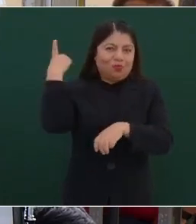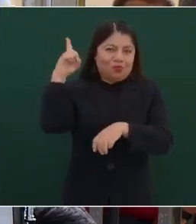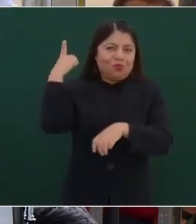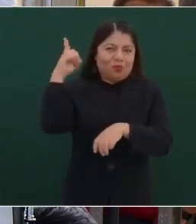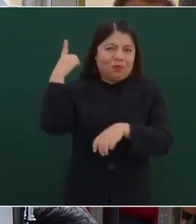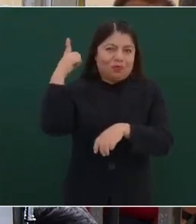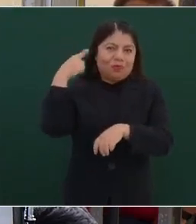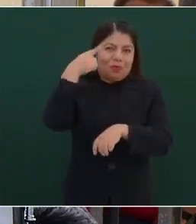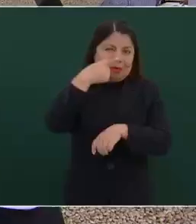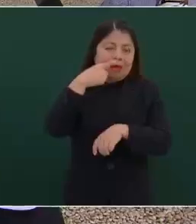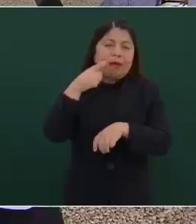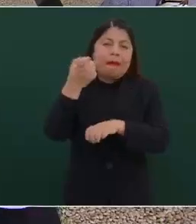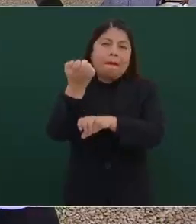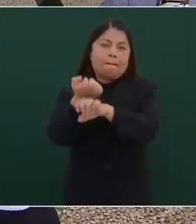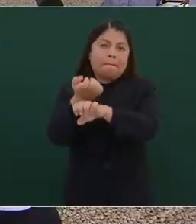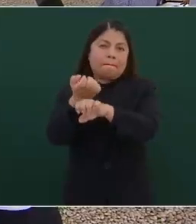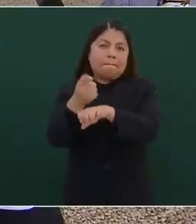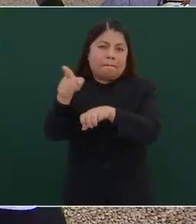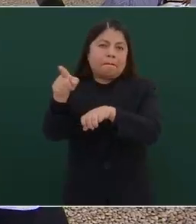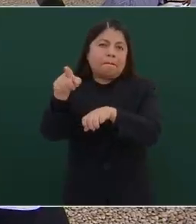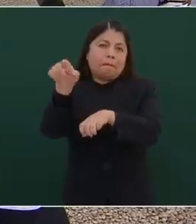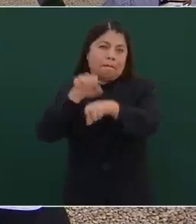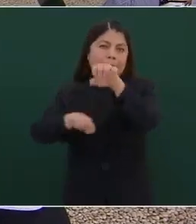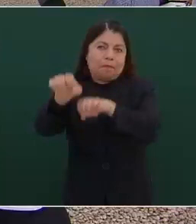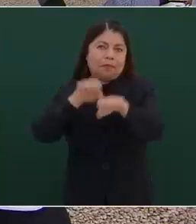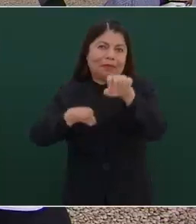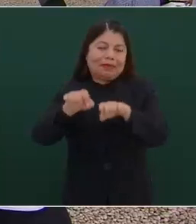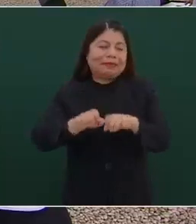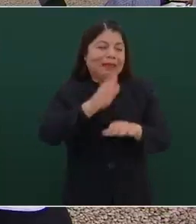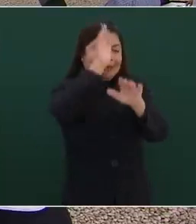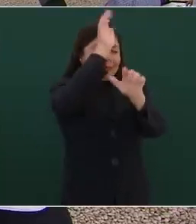ocurrido regularmente. Y digo, lo cito aquí porque hay varios